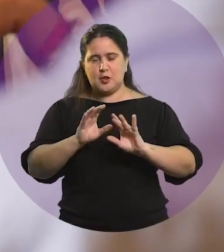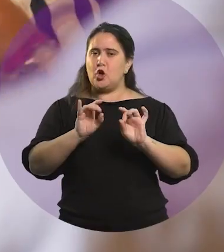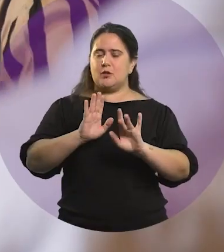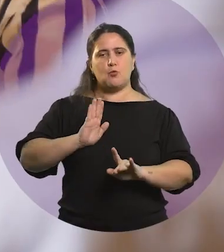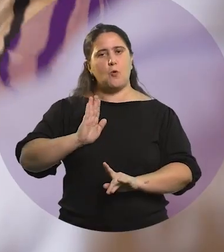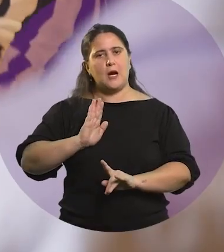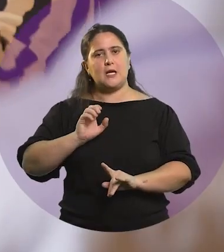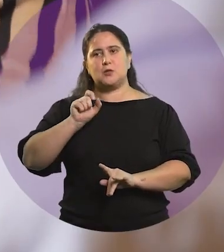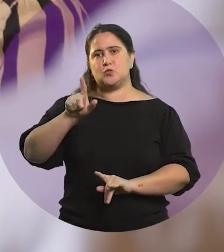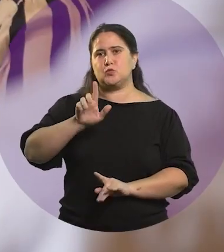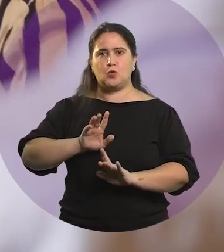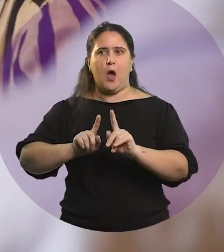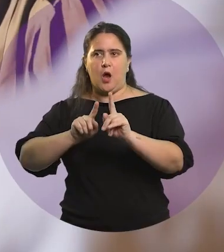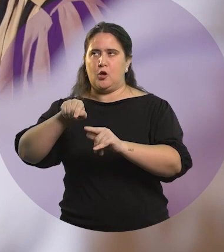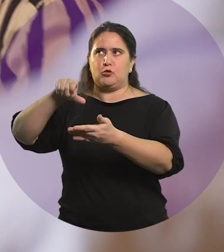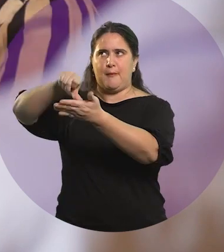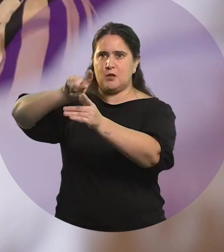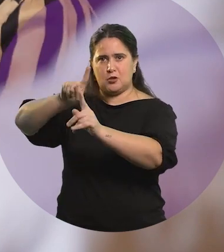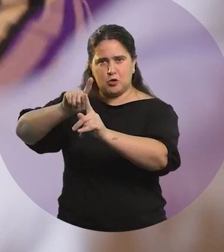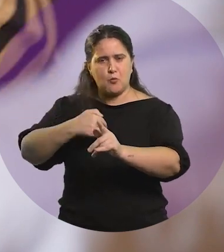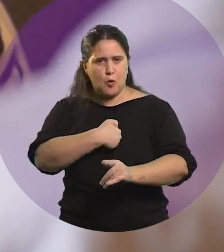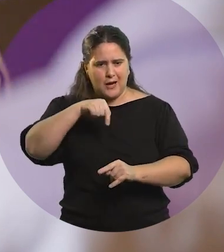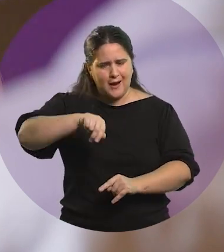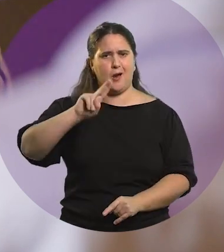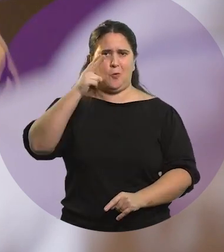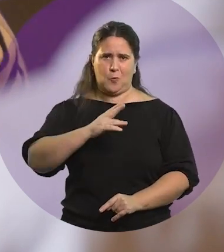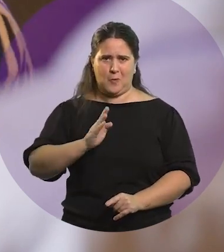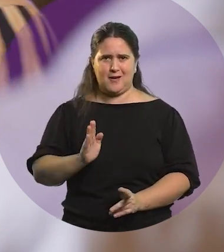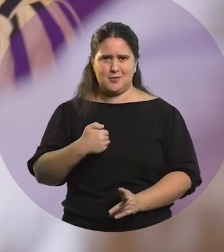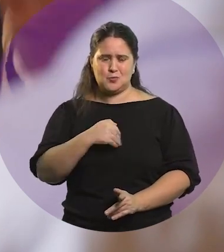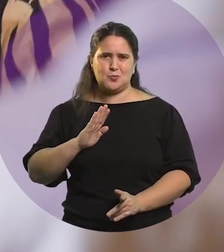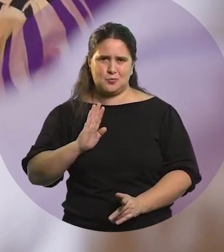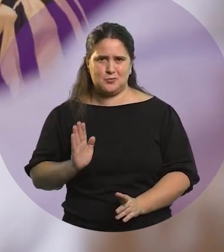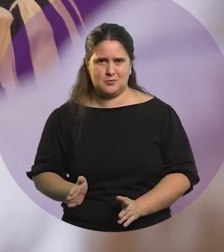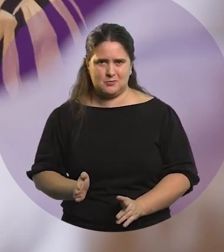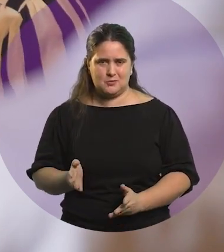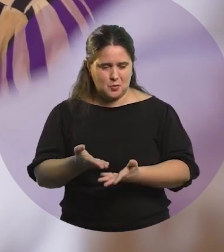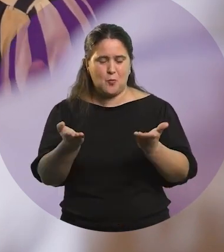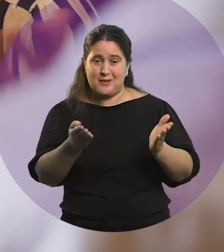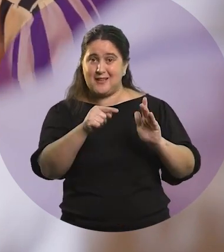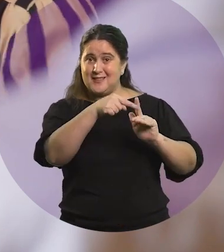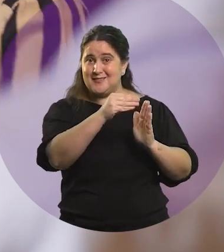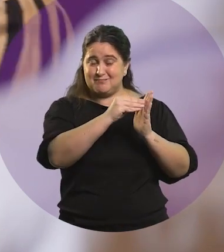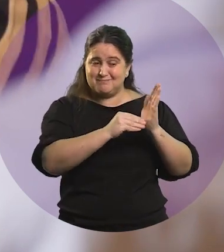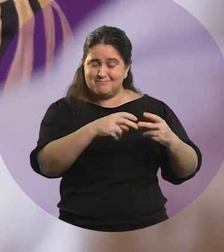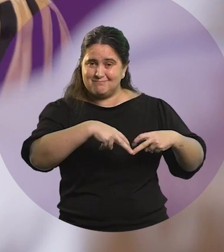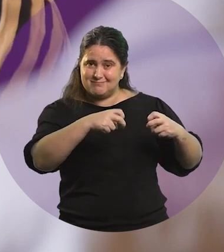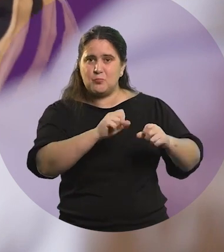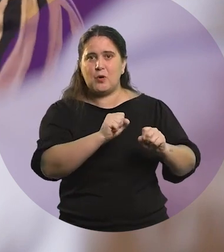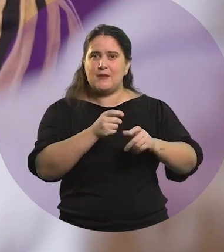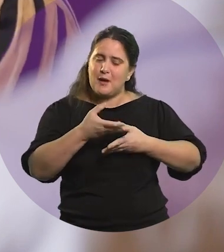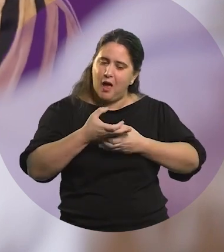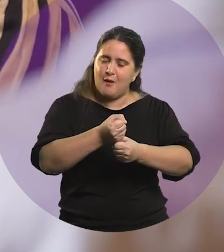las mujeres que están en Silicon Valley, me refiero a las mujeres que están acá, que nos mostraron estas cuestiones y que pueden